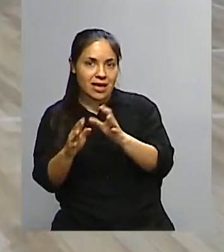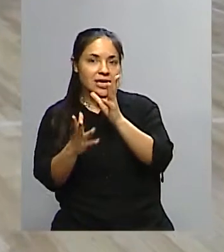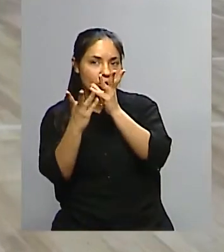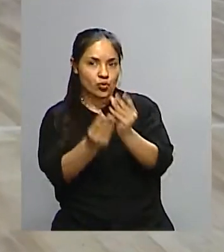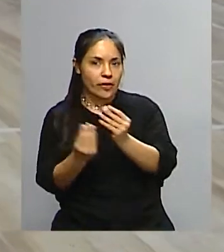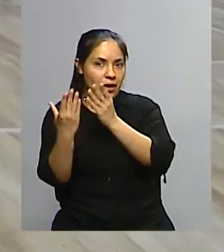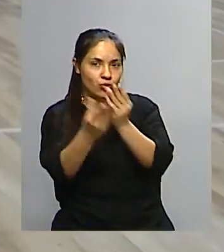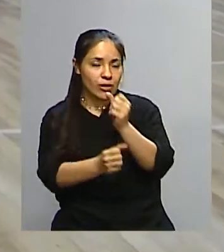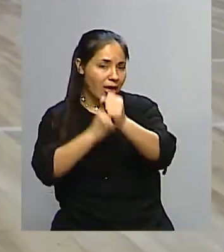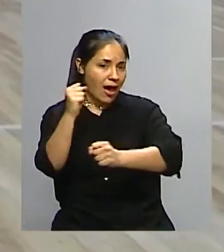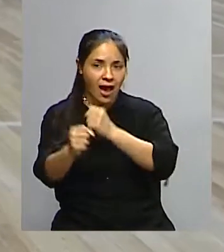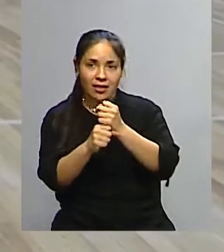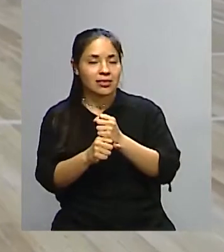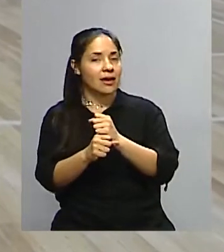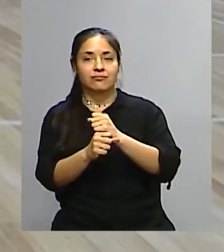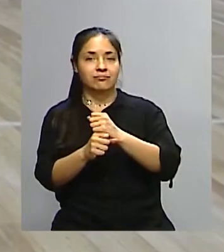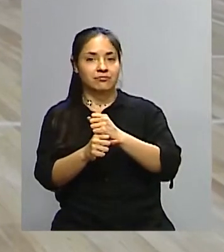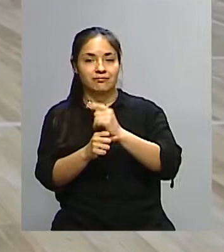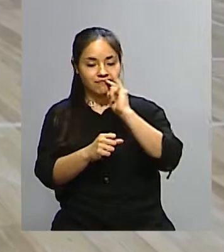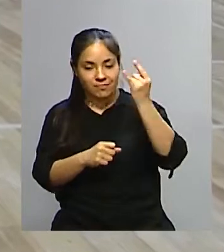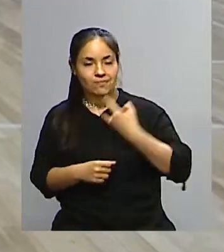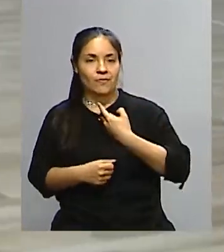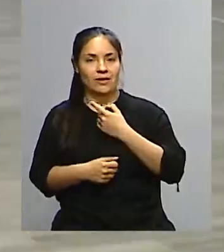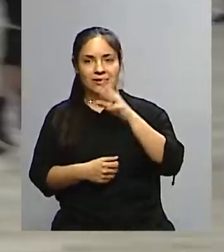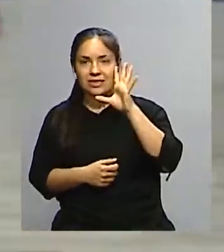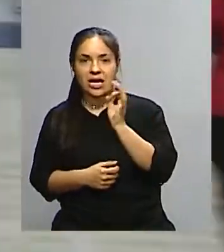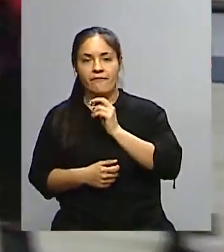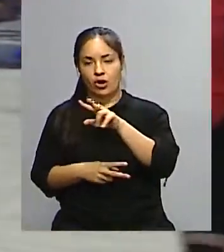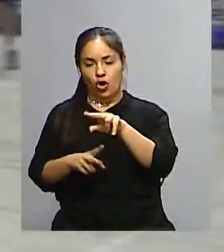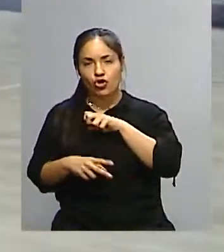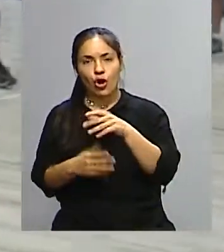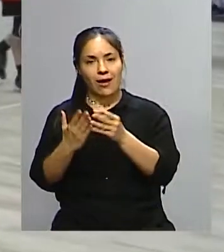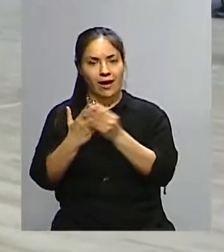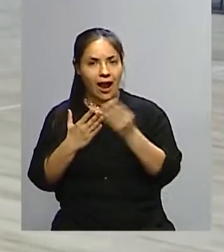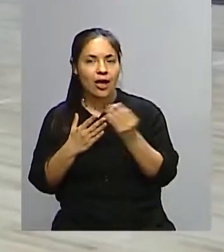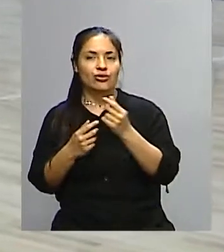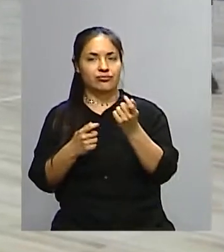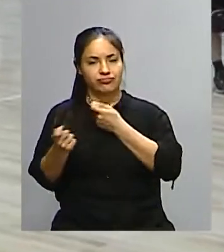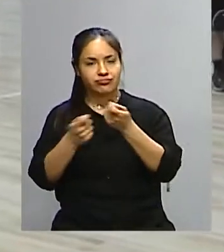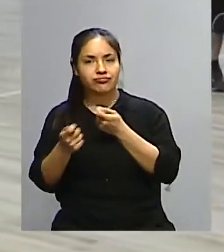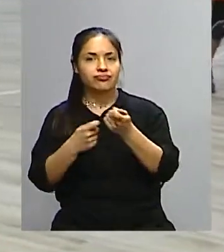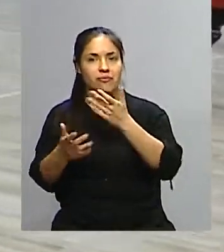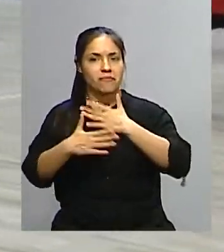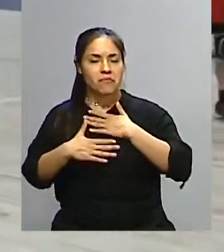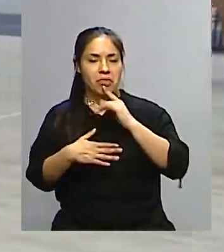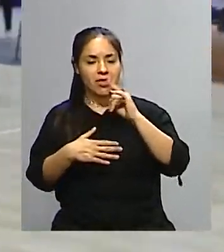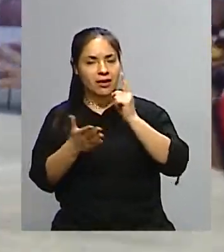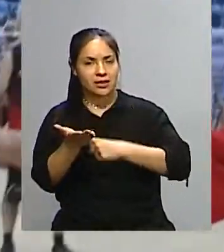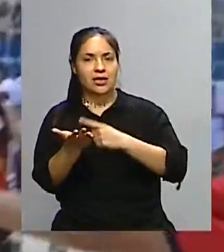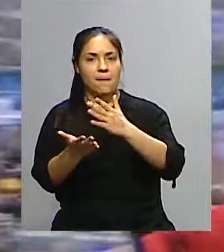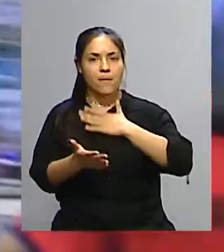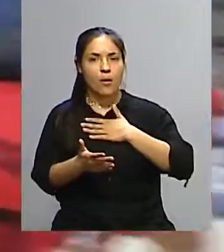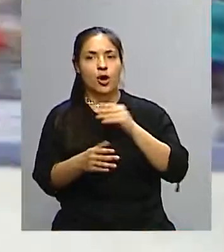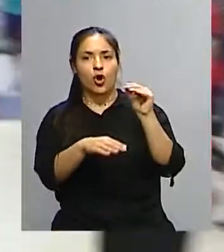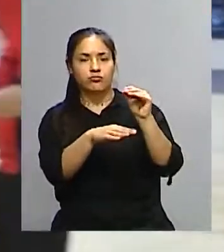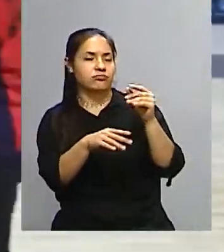tomaron control de sus haberes, de sus ingresos, y controlan los gastos también de esa persona mayor, empiezan a decidir cuáles son los consumos